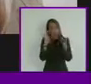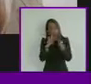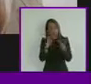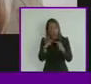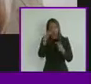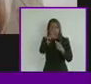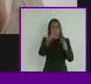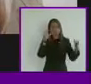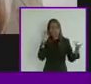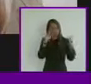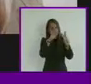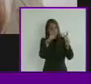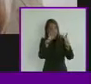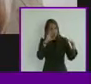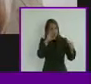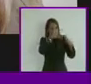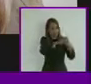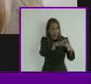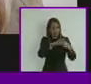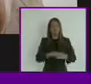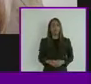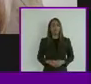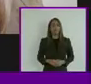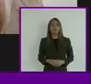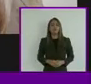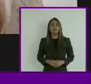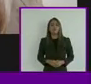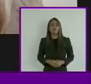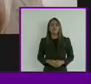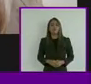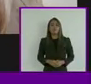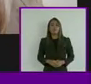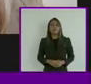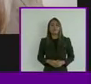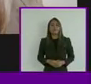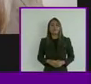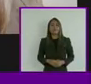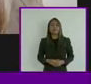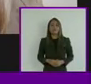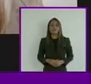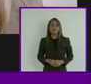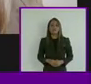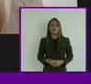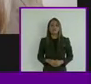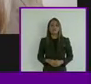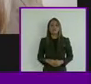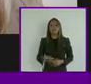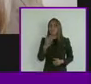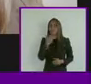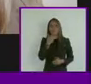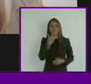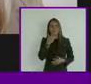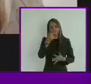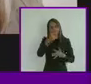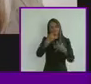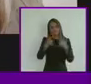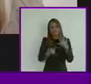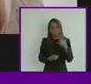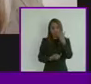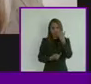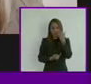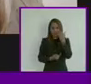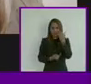con INJUVE propiamente, entonces para Diego no es como ajena a las locuras que yo pueda decir o las extremidades a las que pueda llegar, los extremos, perdón, a los